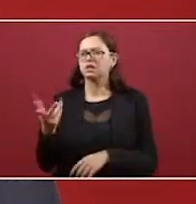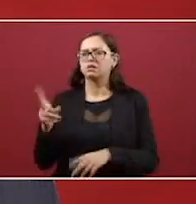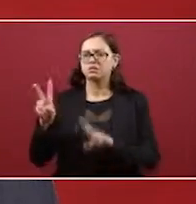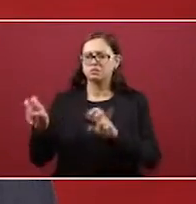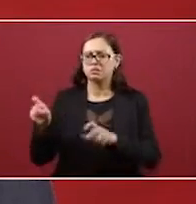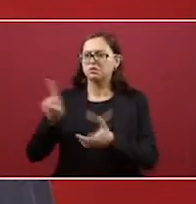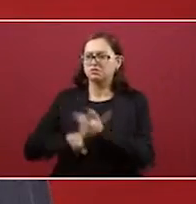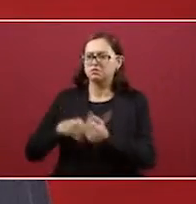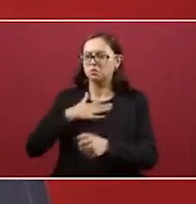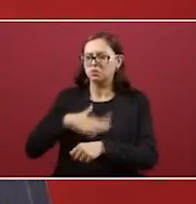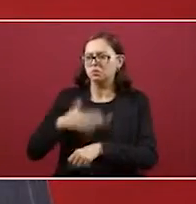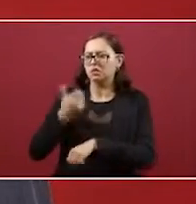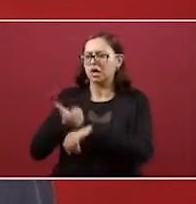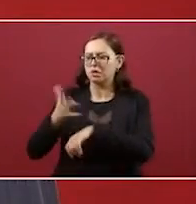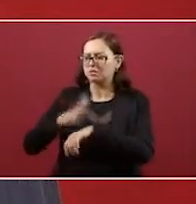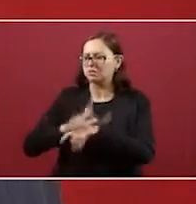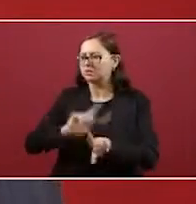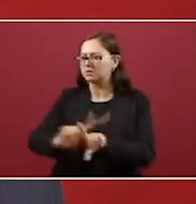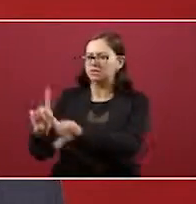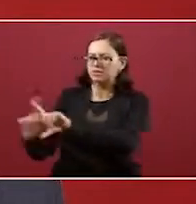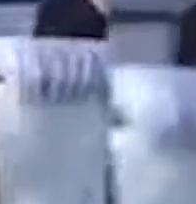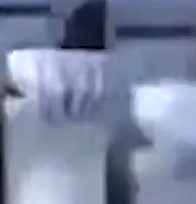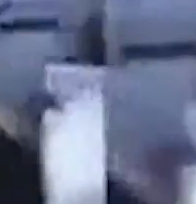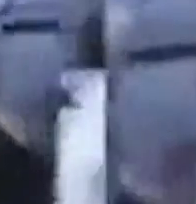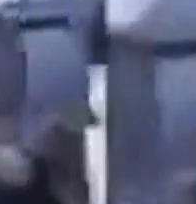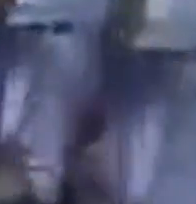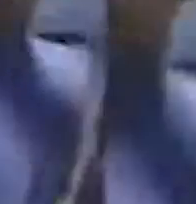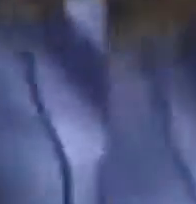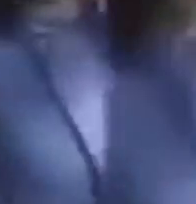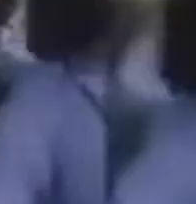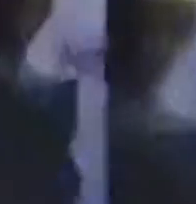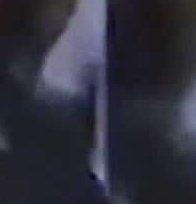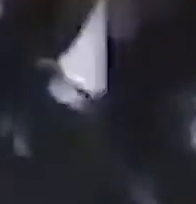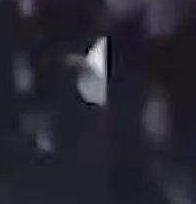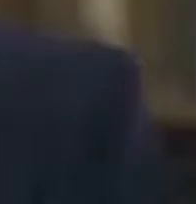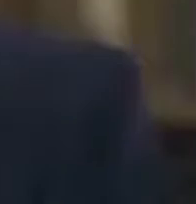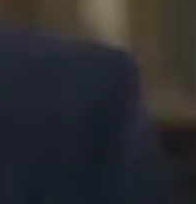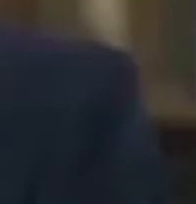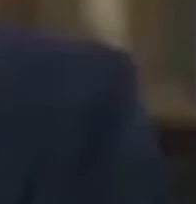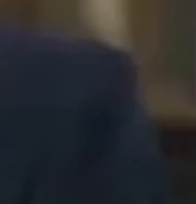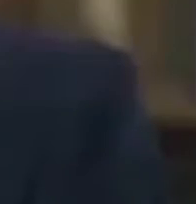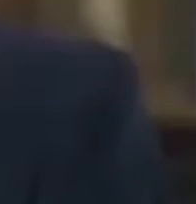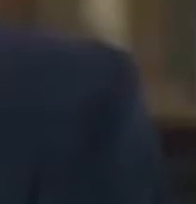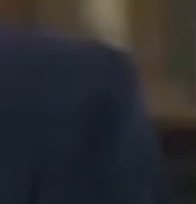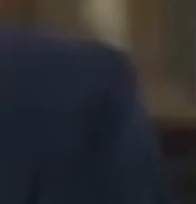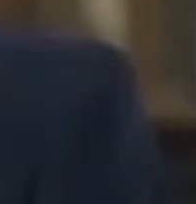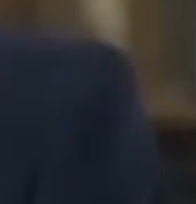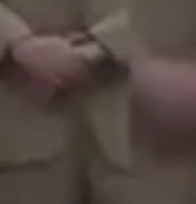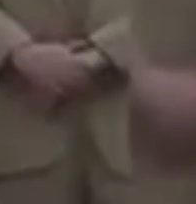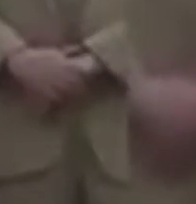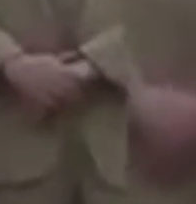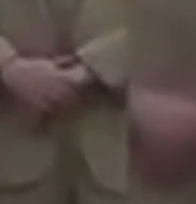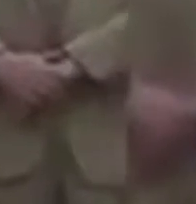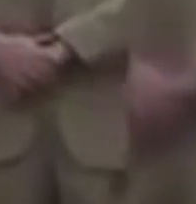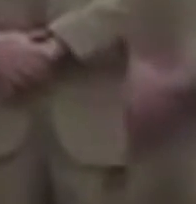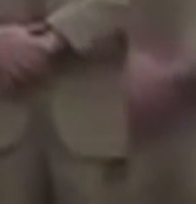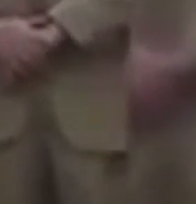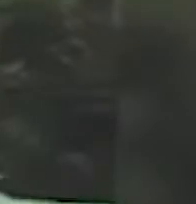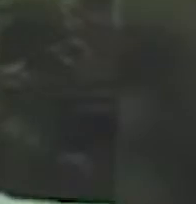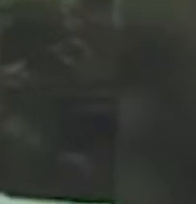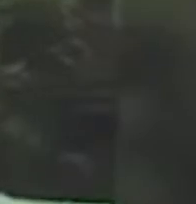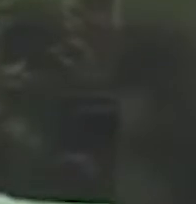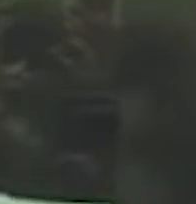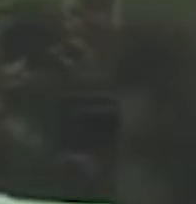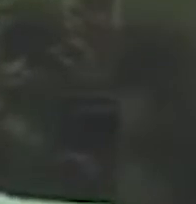con estas palabras me van a obligar mi modo les voy a entregar el estudio es un documental sobre el populismo en el mundo ya se probó que fue financiado por un grupo